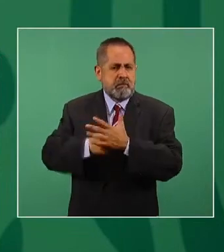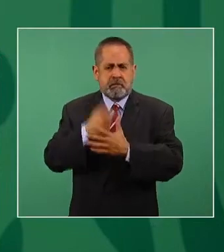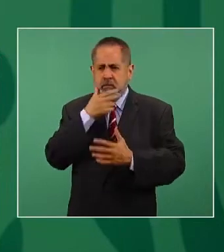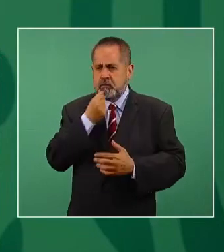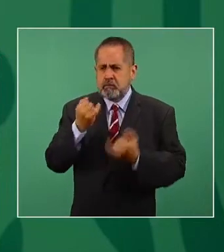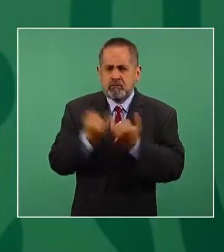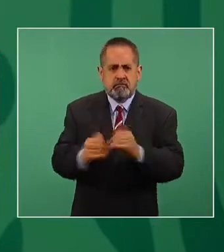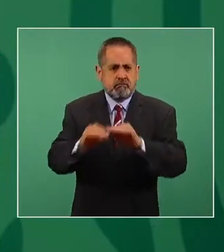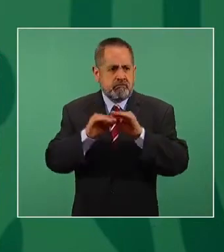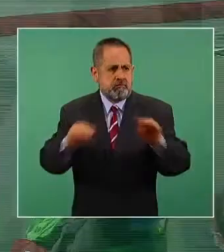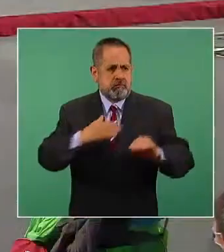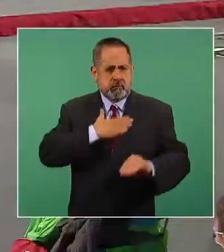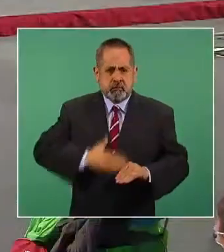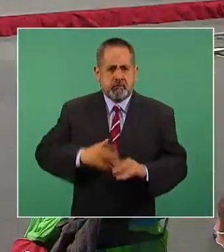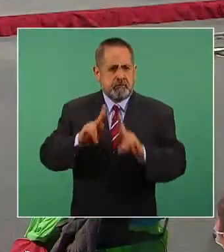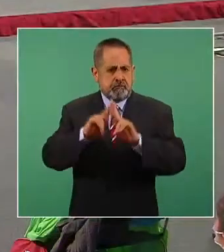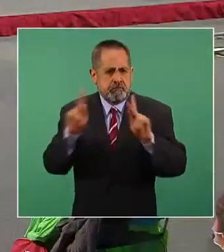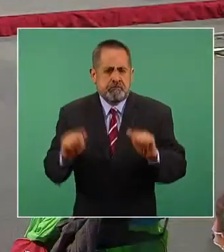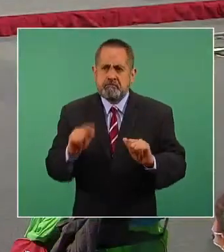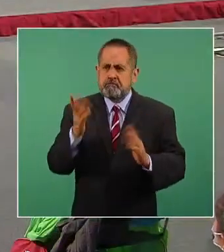la paz y el desarrollo.